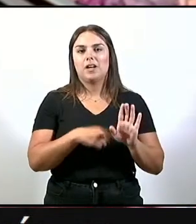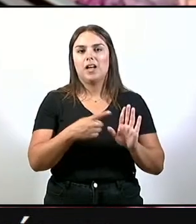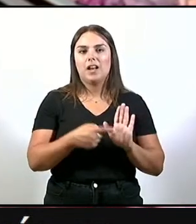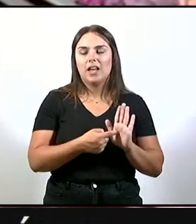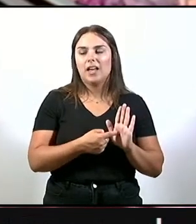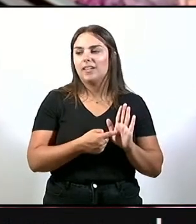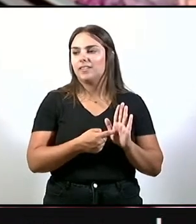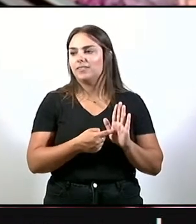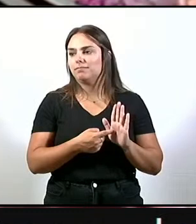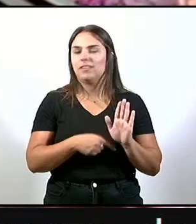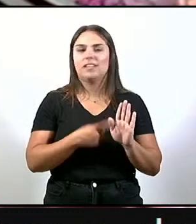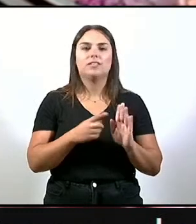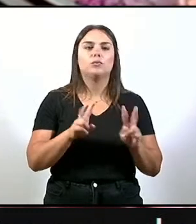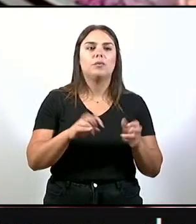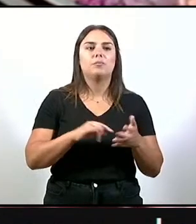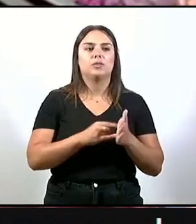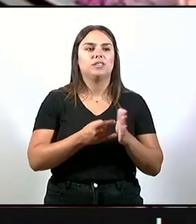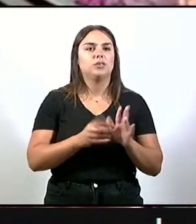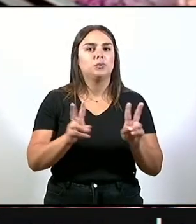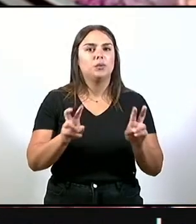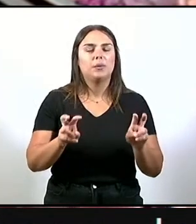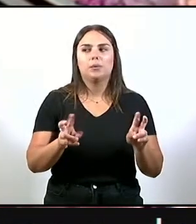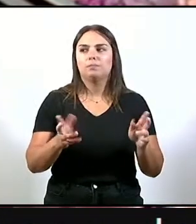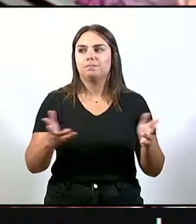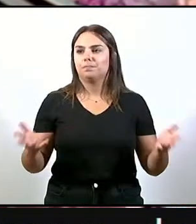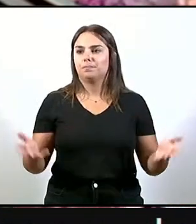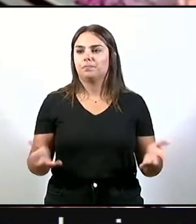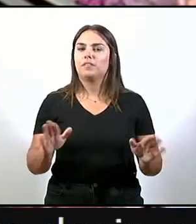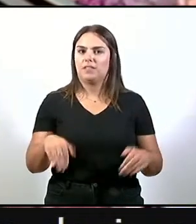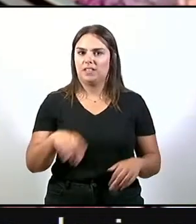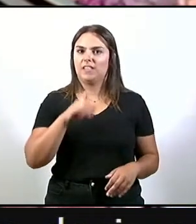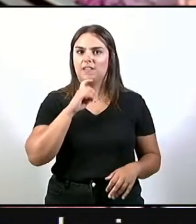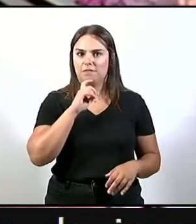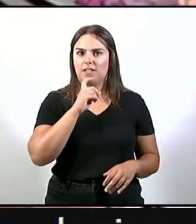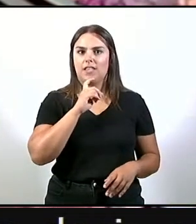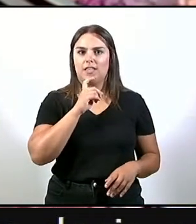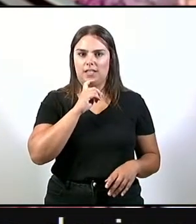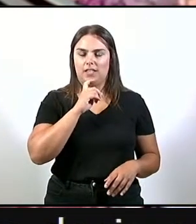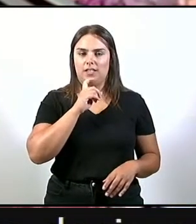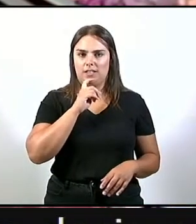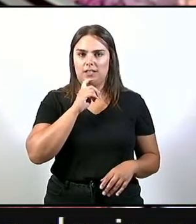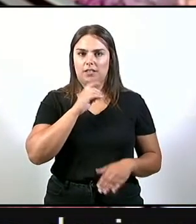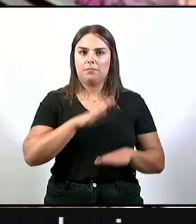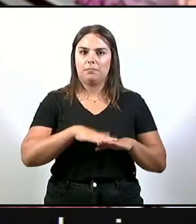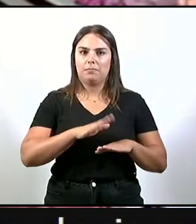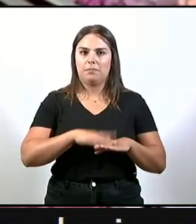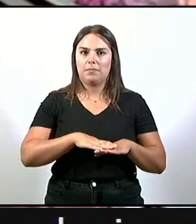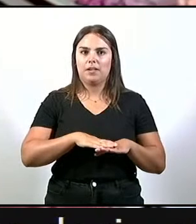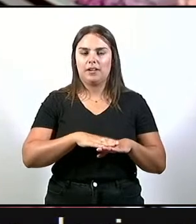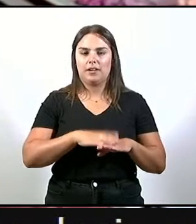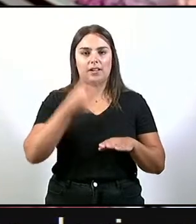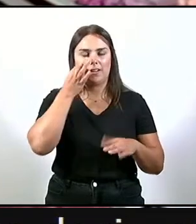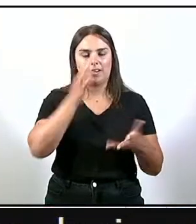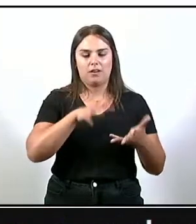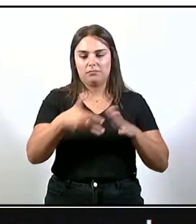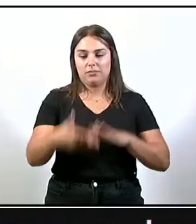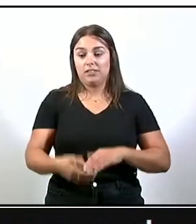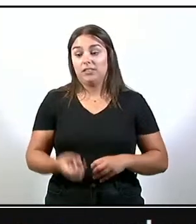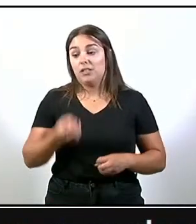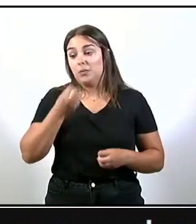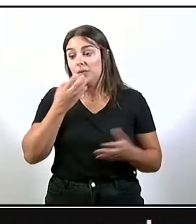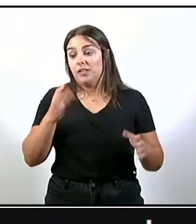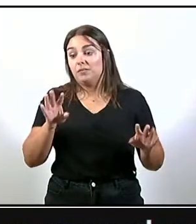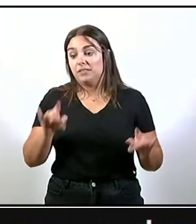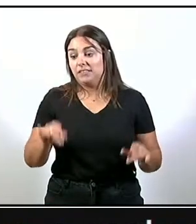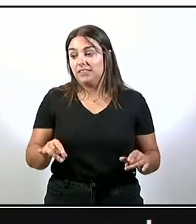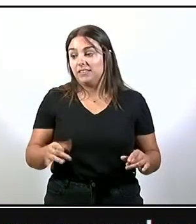llevar nuevas leyes o nuevos proyectos, sería bastante complicado a la hora de que se transformara en una realidad. Bueno, del 15 al 19